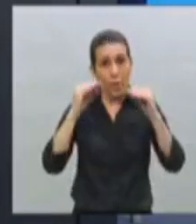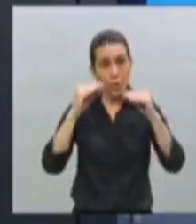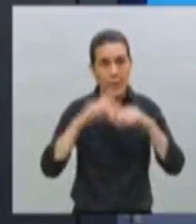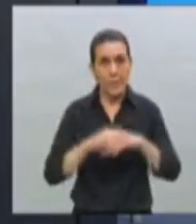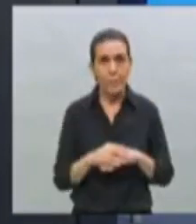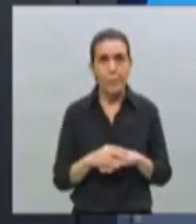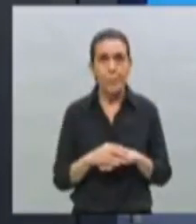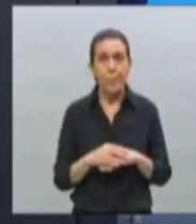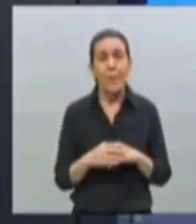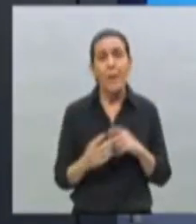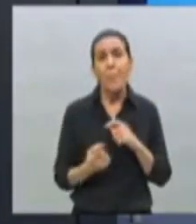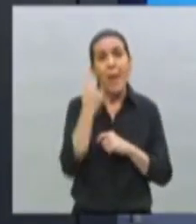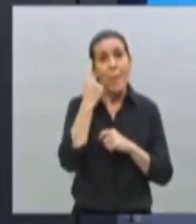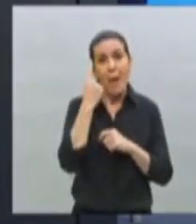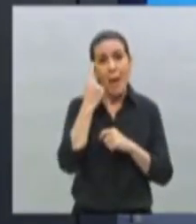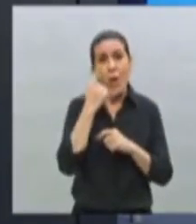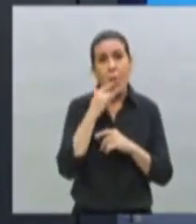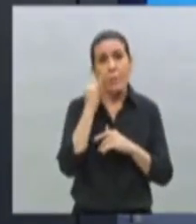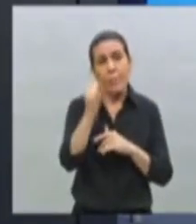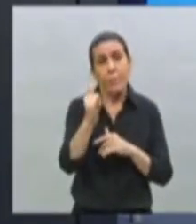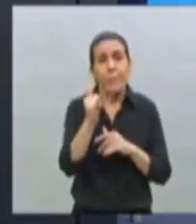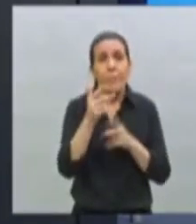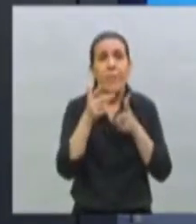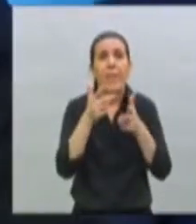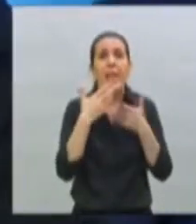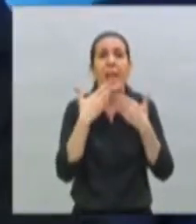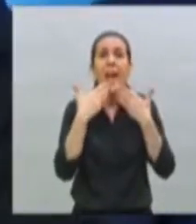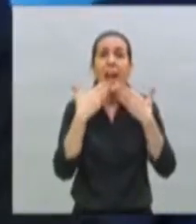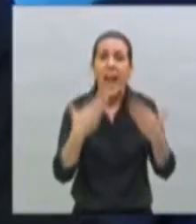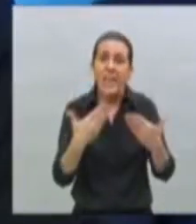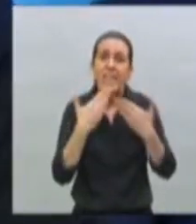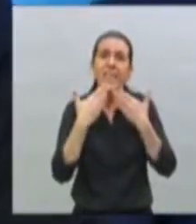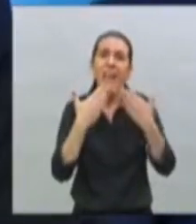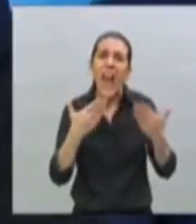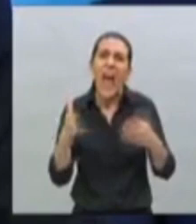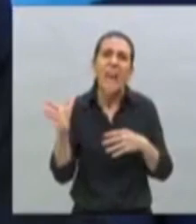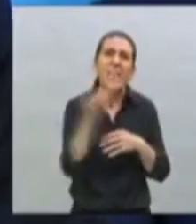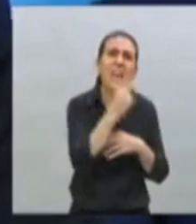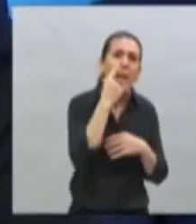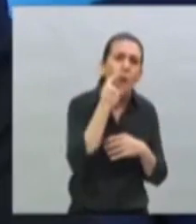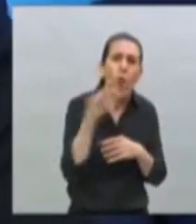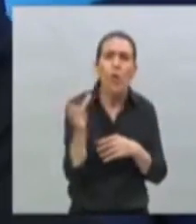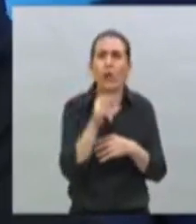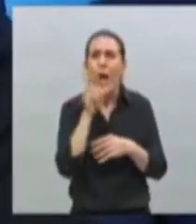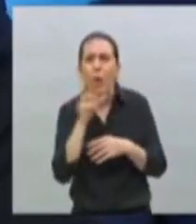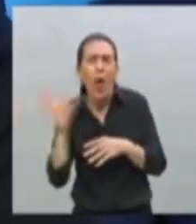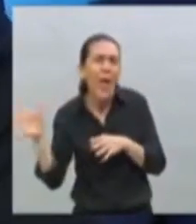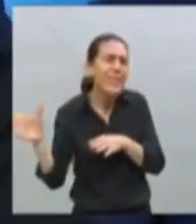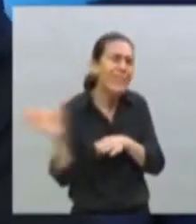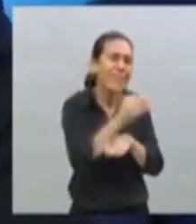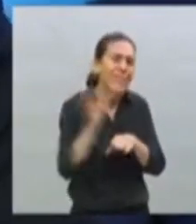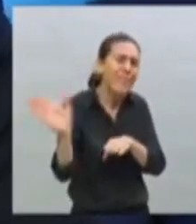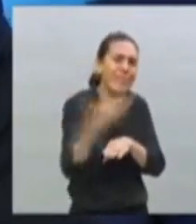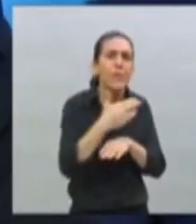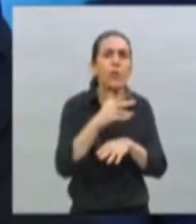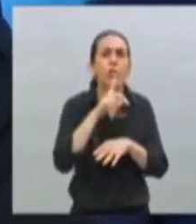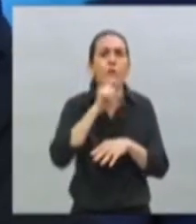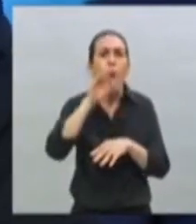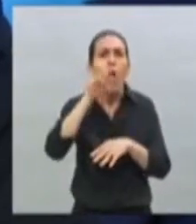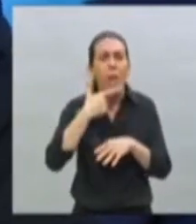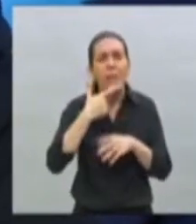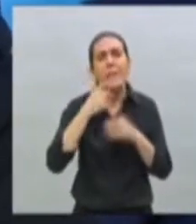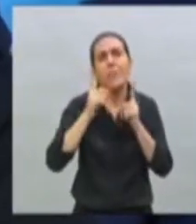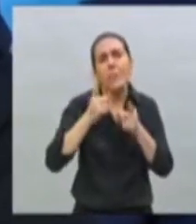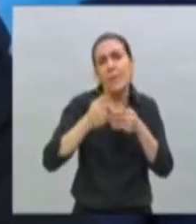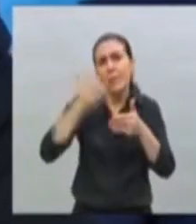Mis primeras palabras quiero que sean de agradecimiento. Agradecimiento a todos, a todas, a todes por todo este tiempo que ha pasado